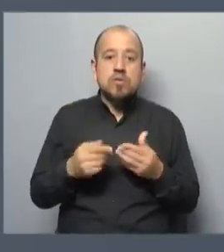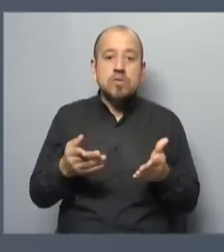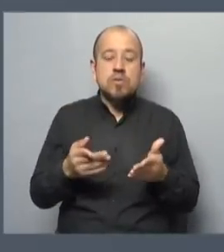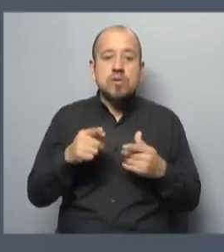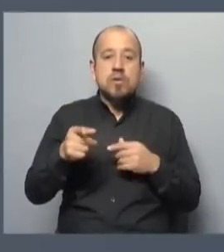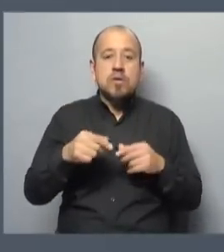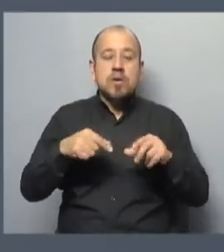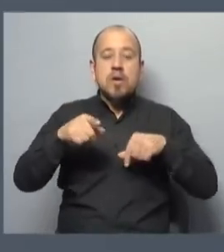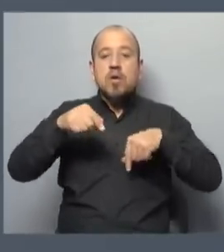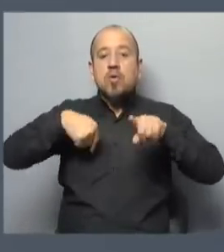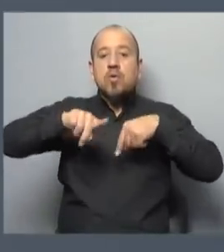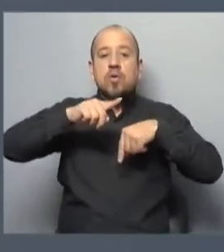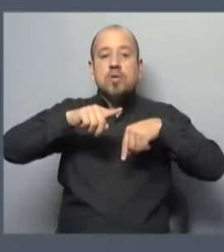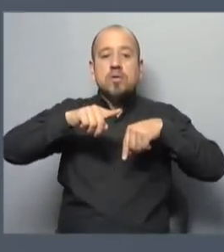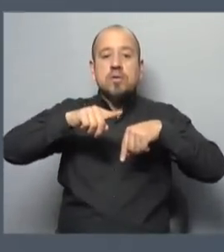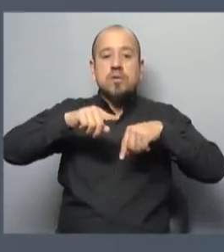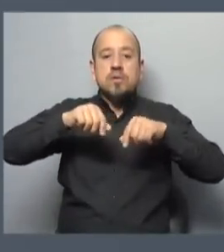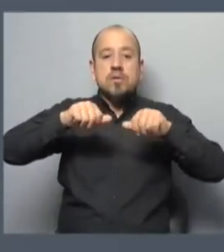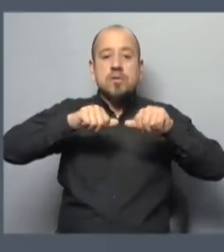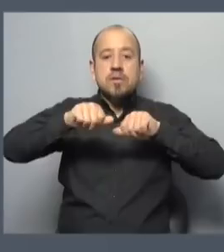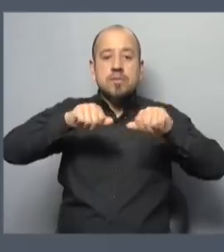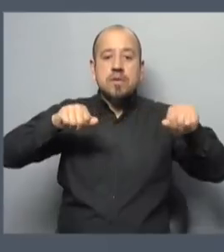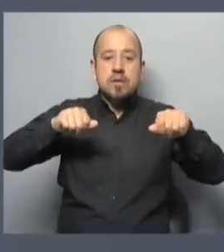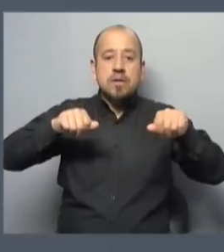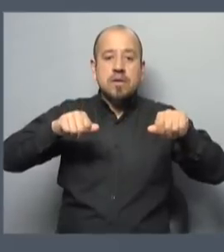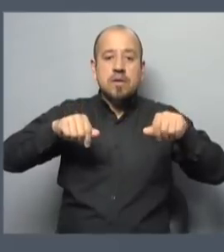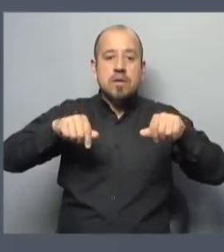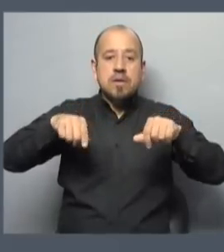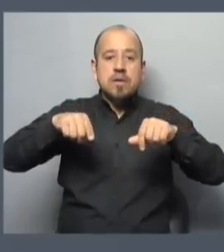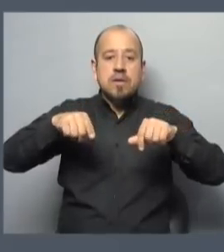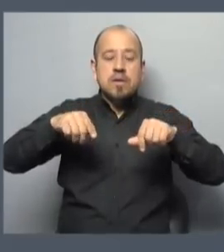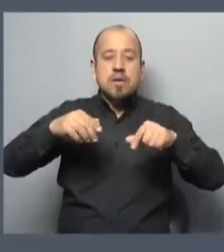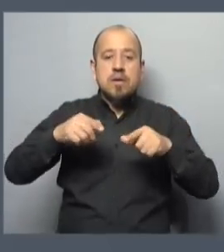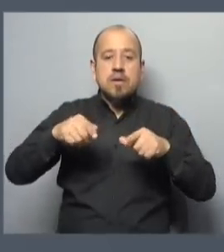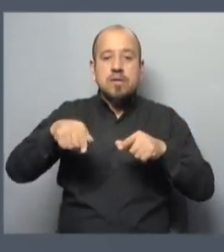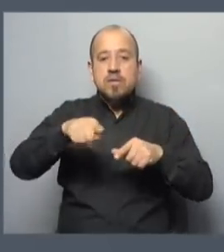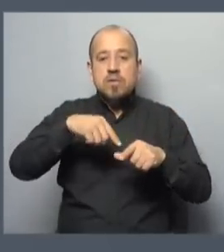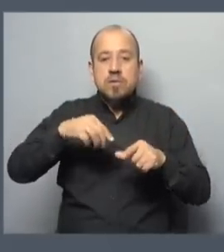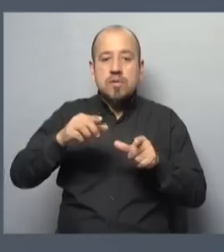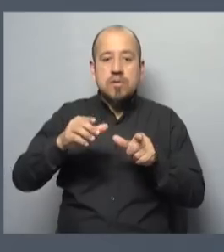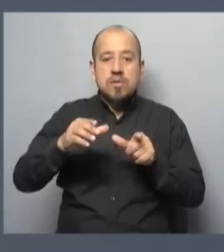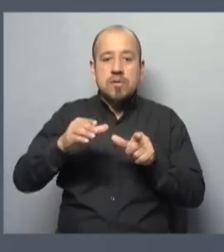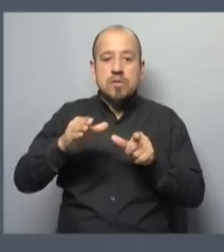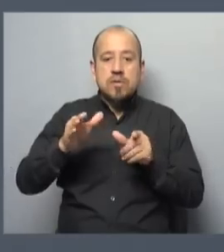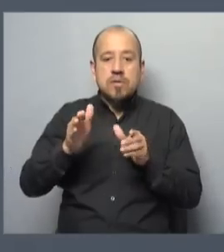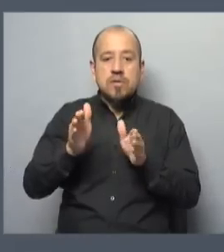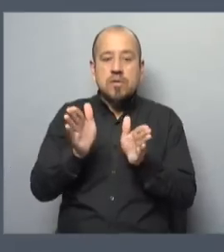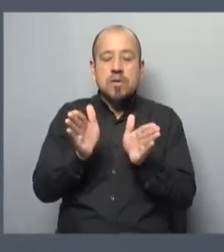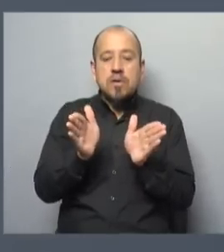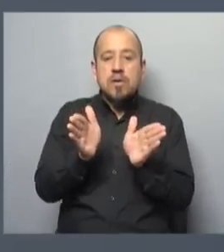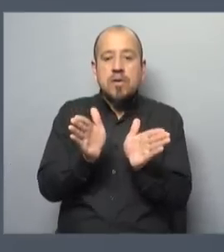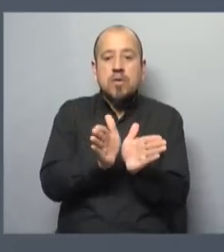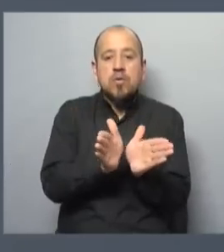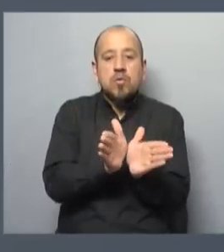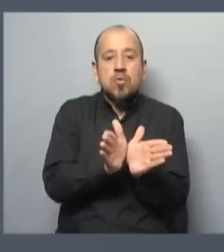material con las medidas del corner de ese cuarto círculo no se habían marcado con